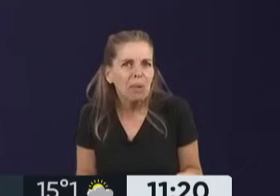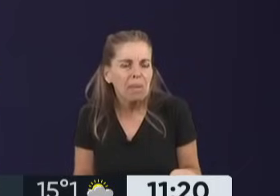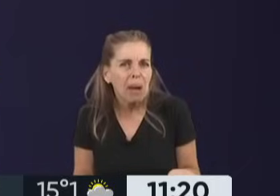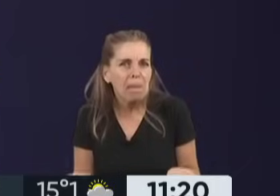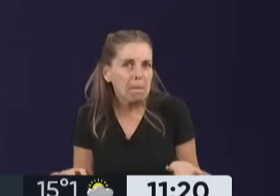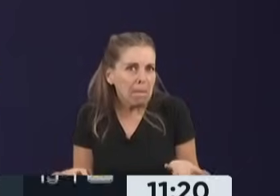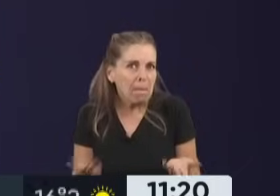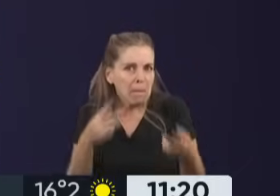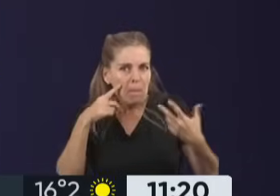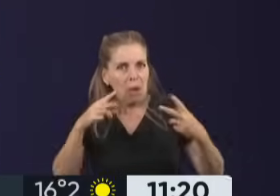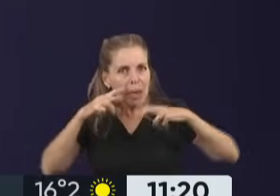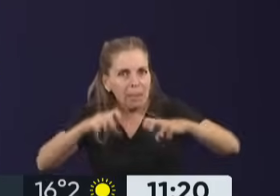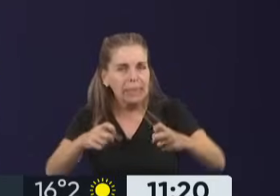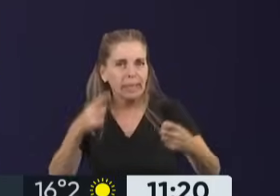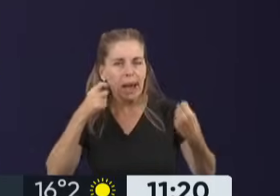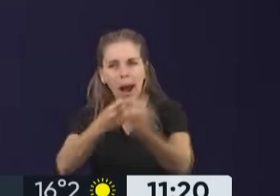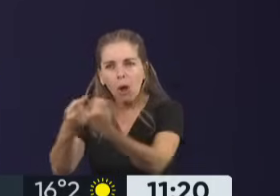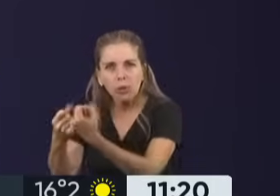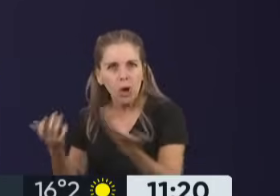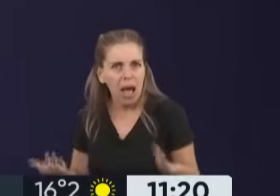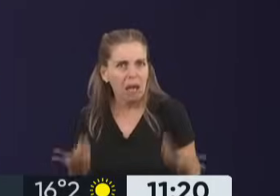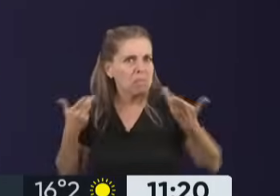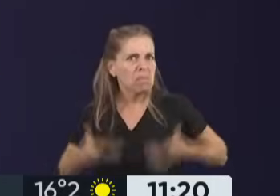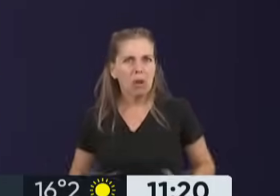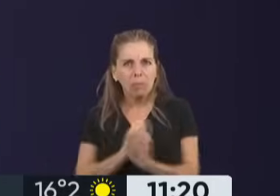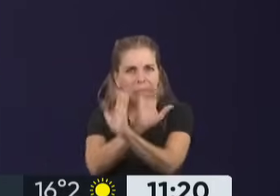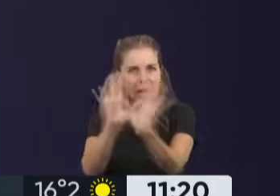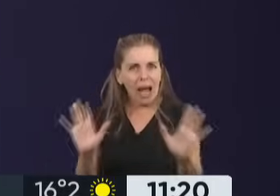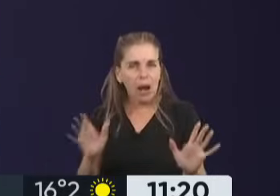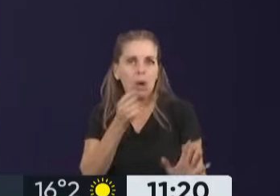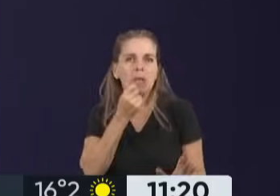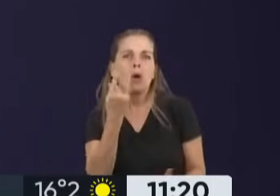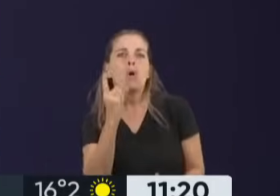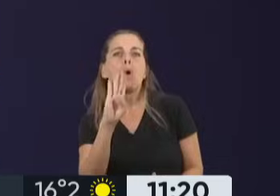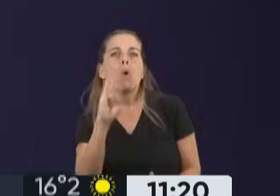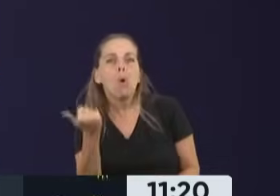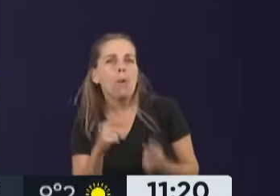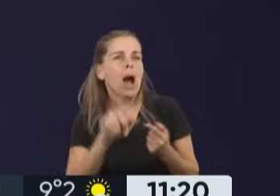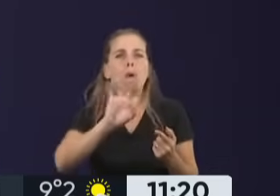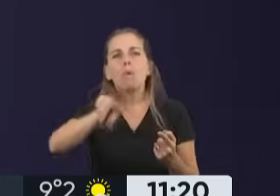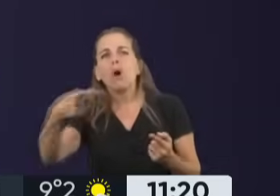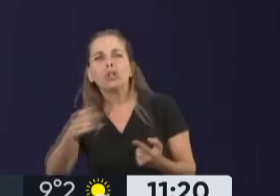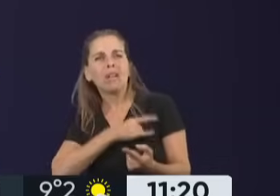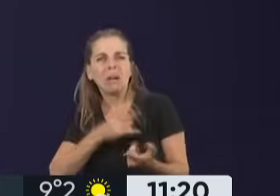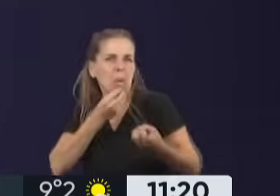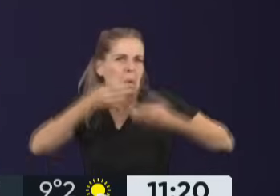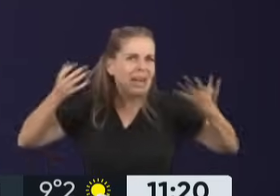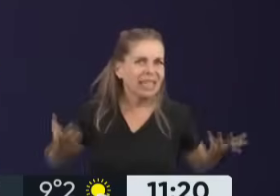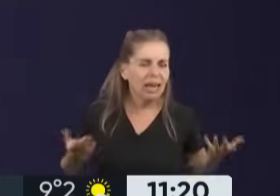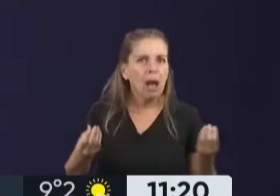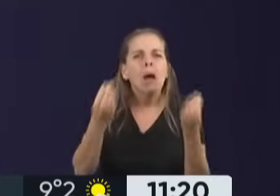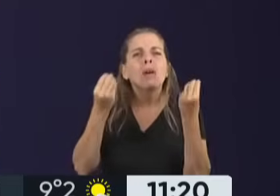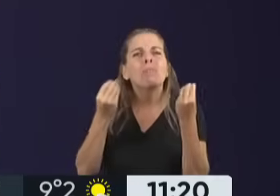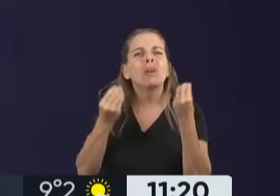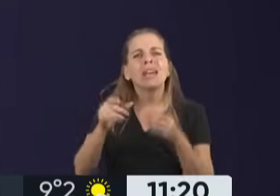se las pueda auditar? ¿O por qué una universidad, no importa si es la UBA o cualquier otra, pero digo, ¿cuál es la razón por la